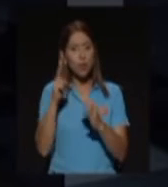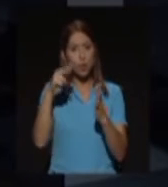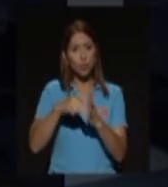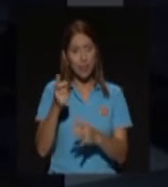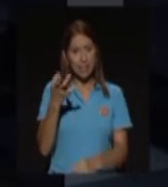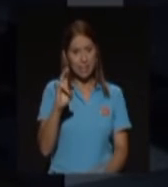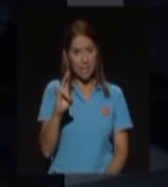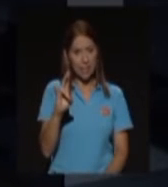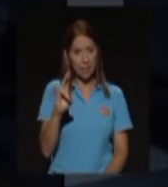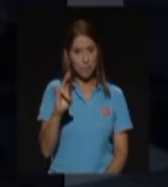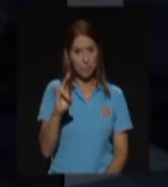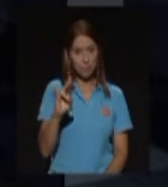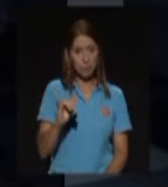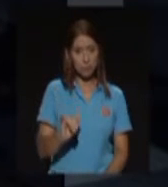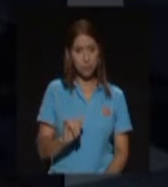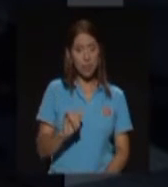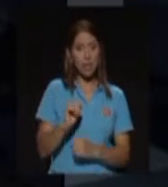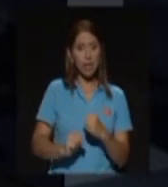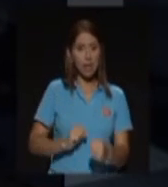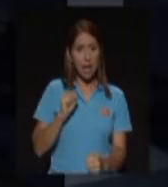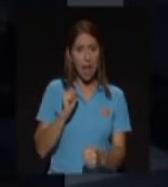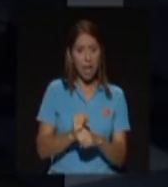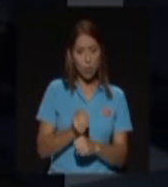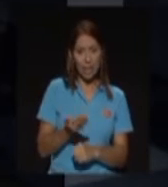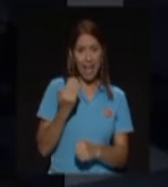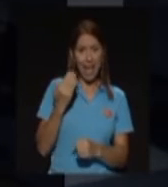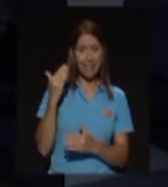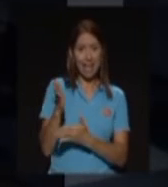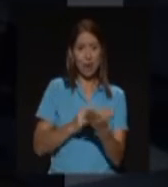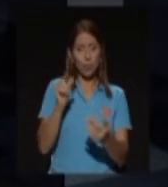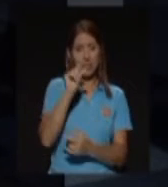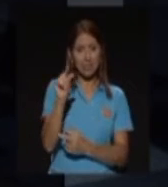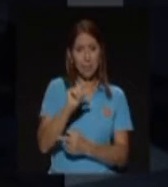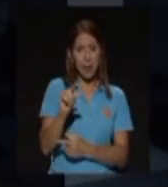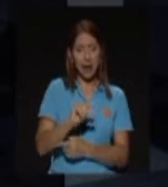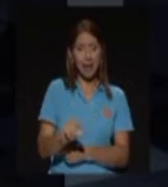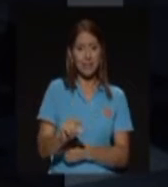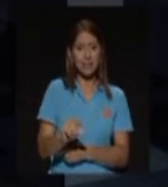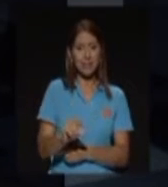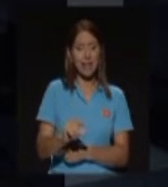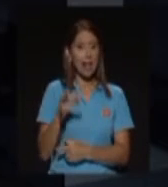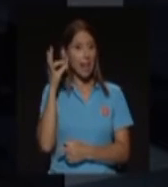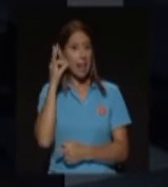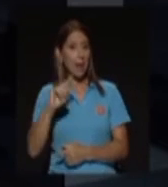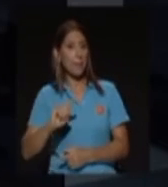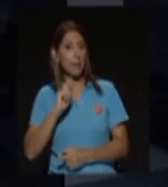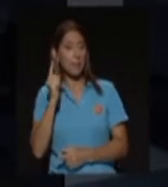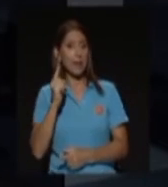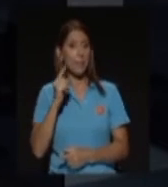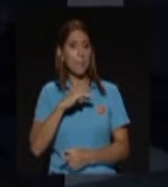2017, el año en que hace algunas semanas, la primer ministro